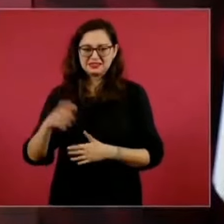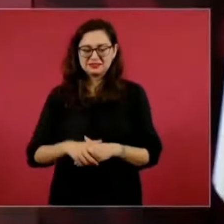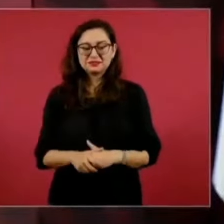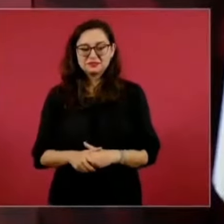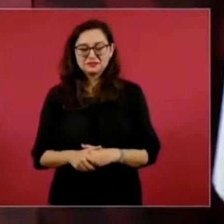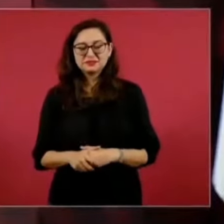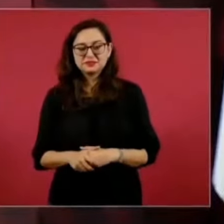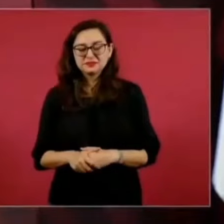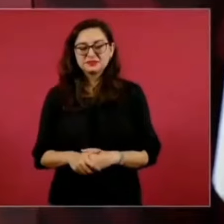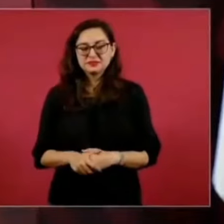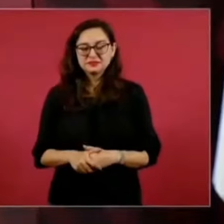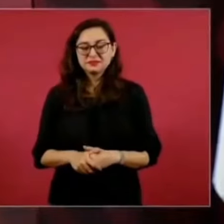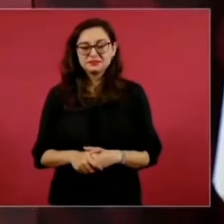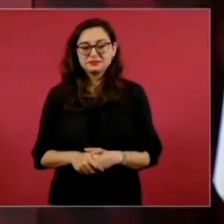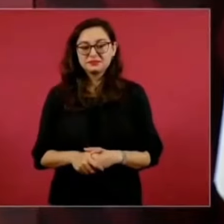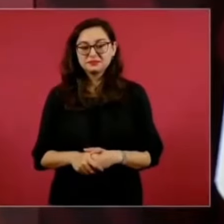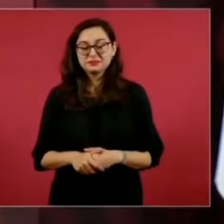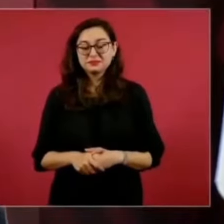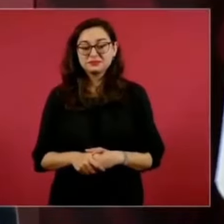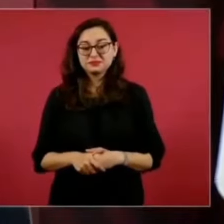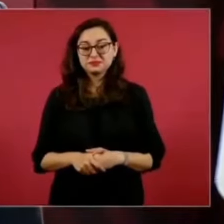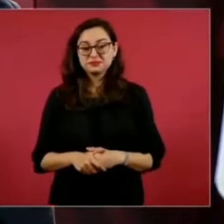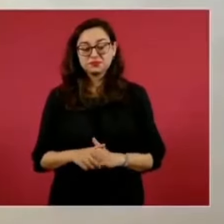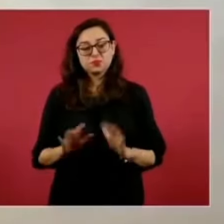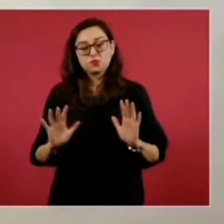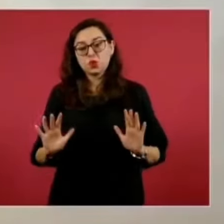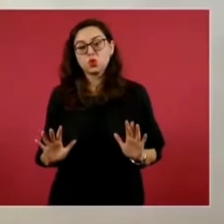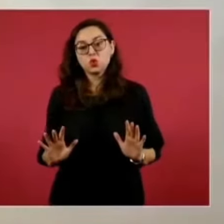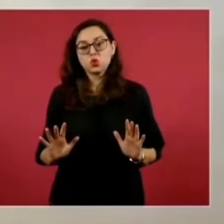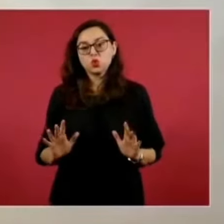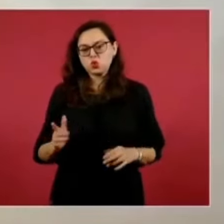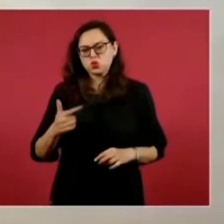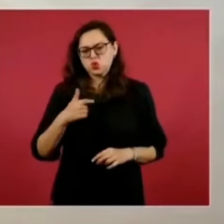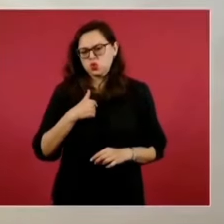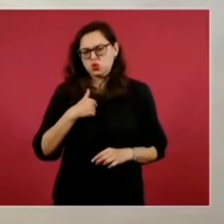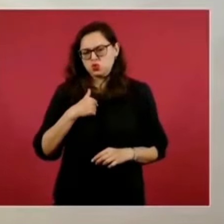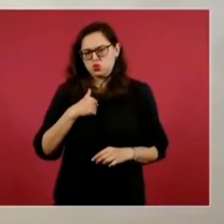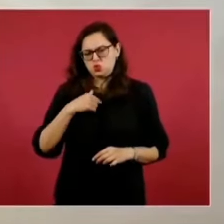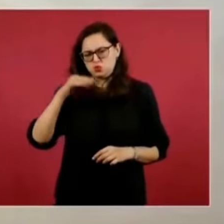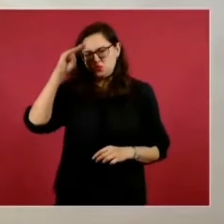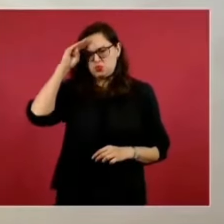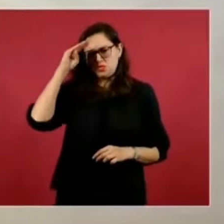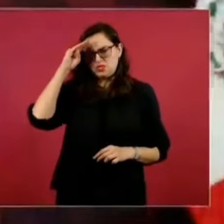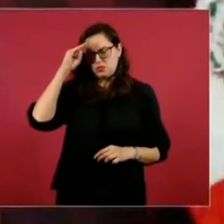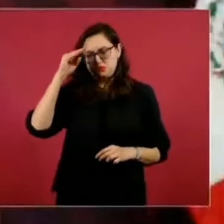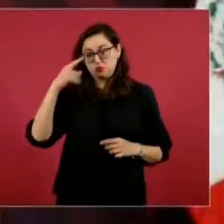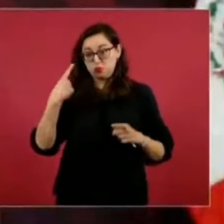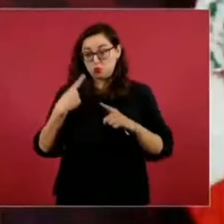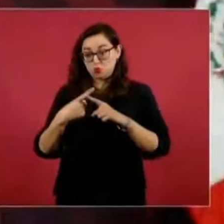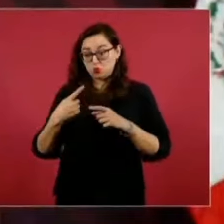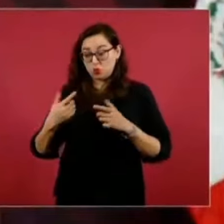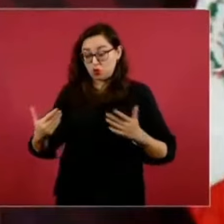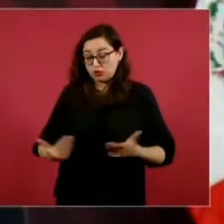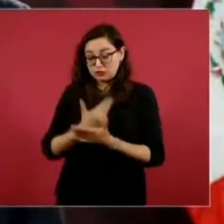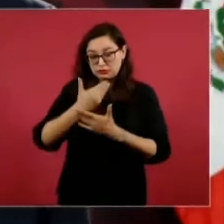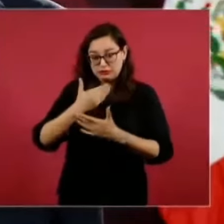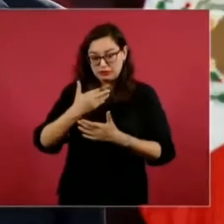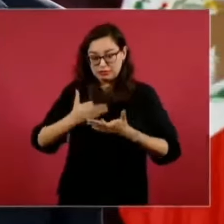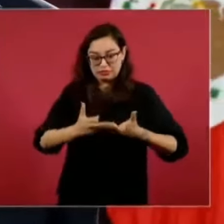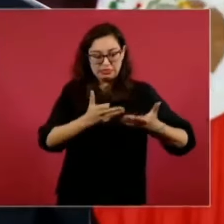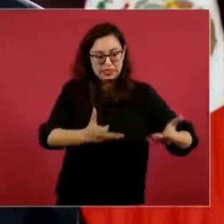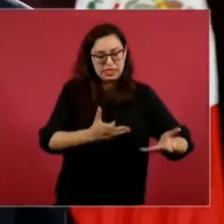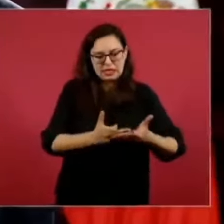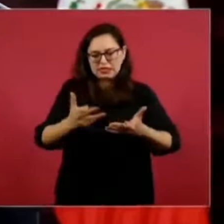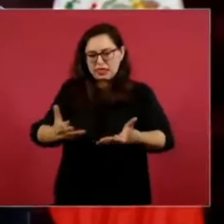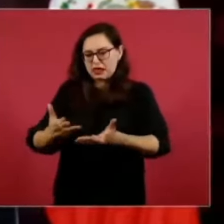y aún cuando no creo en el determinismo geográfico atribuyo también